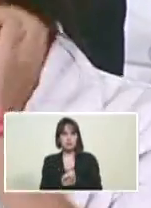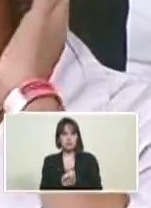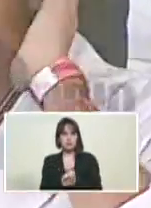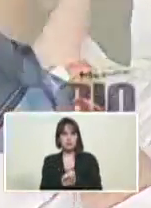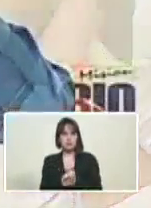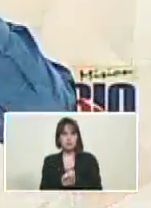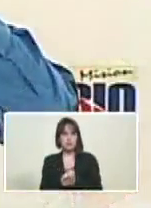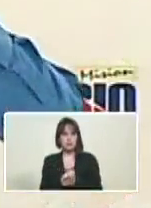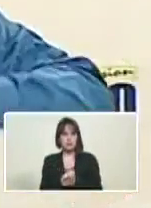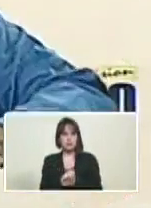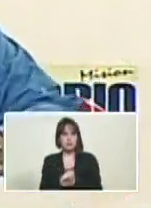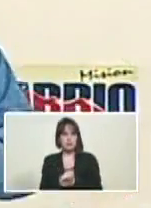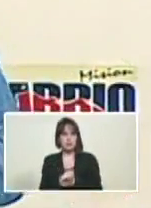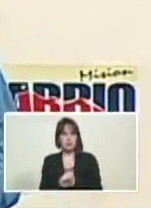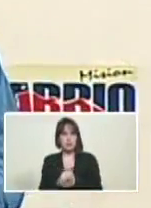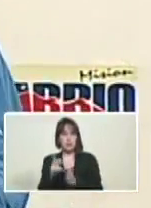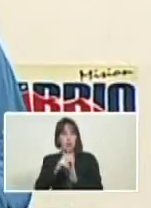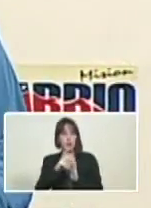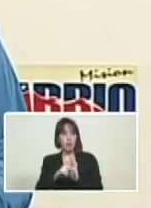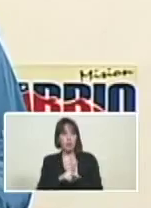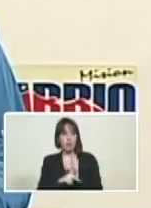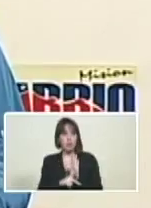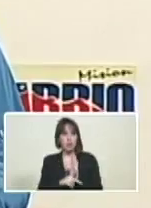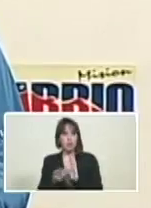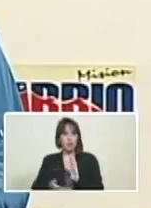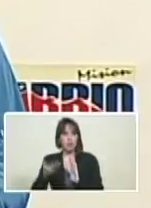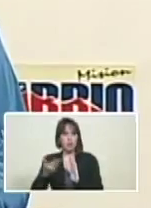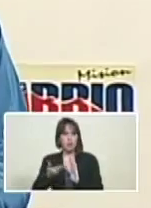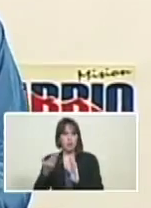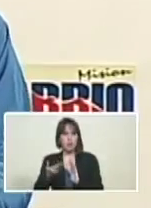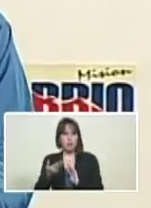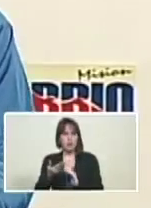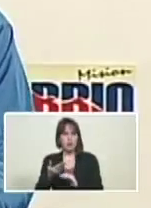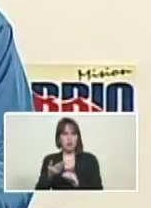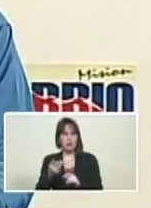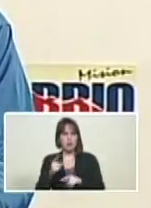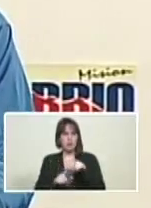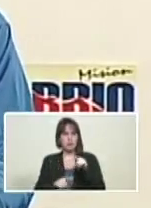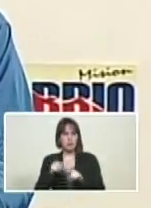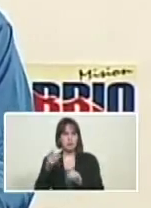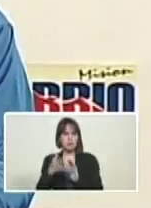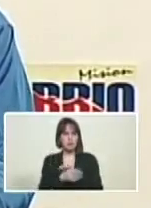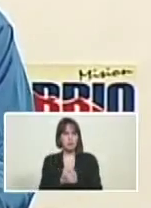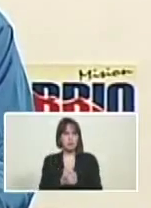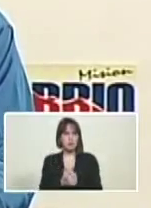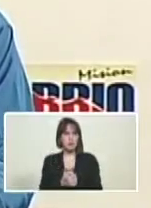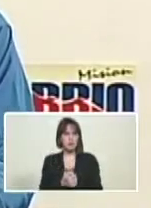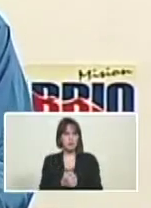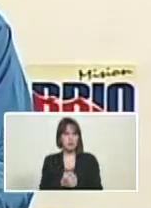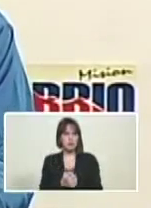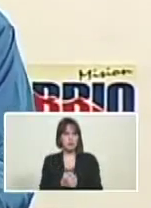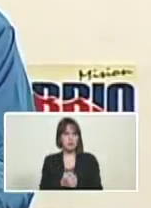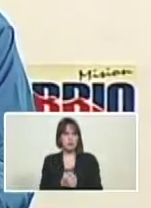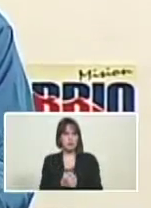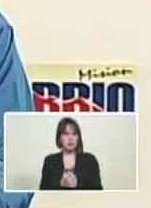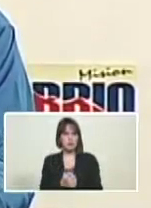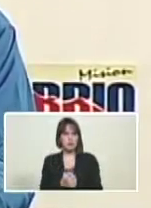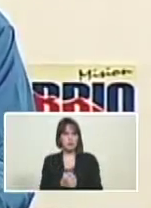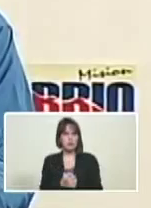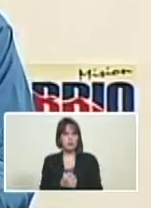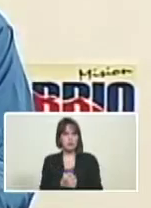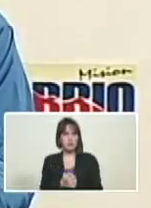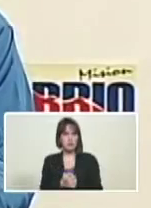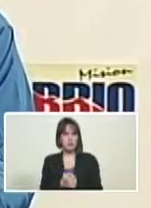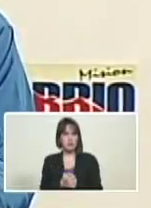Importante que uno tenga un plan de verdad. Porque a veces los especialistas, uno contrata dos, tres especialistas y vienen y hacen un